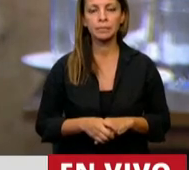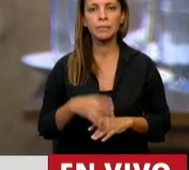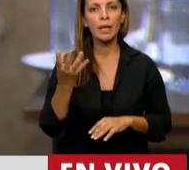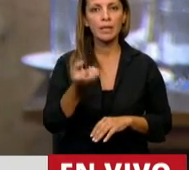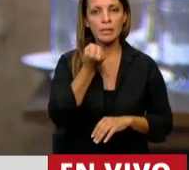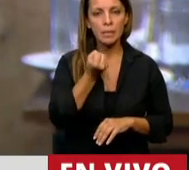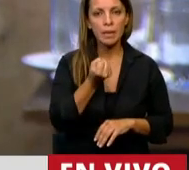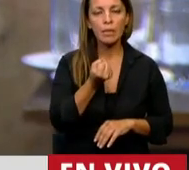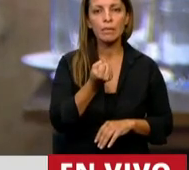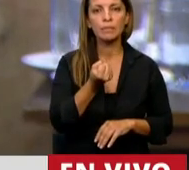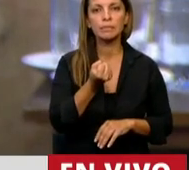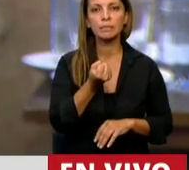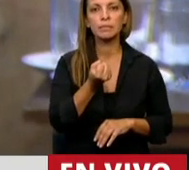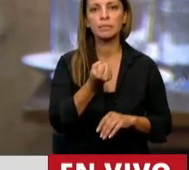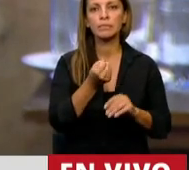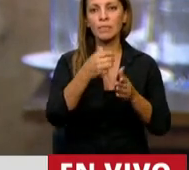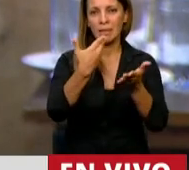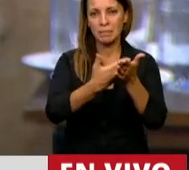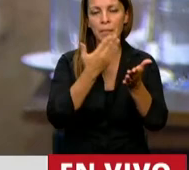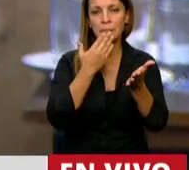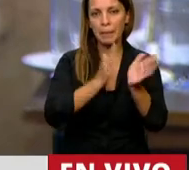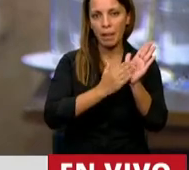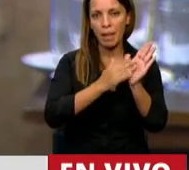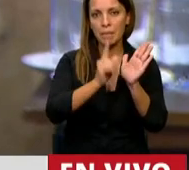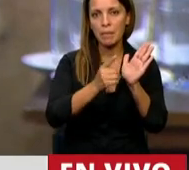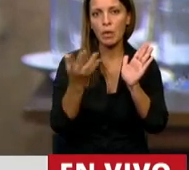Recibido el acuse de recibo el día